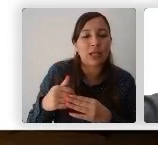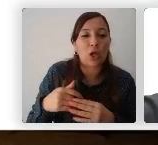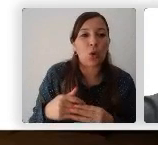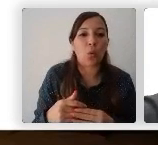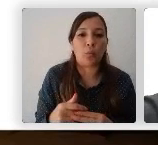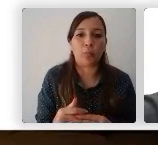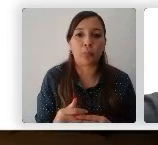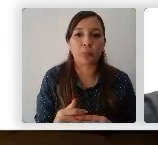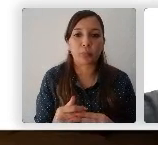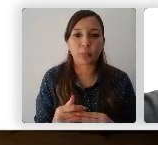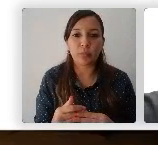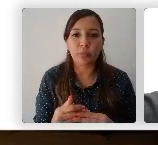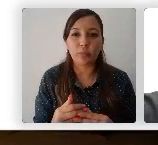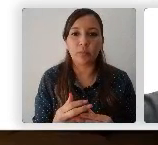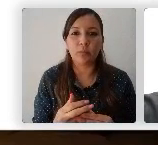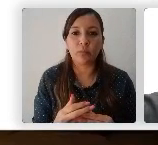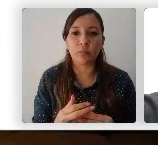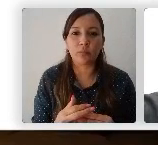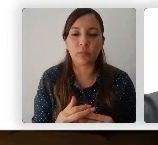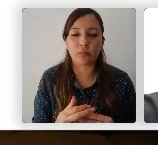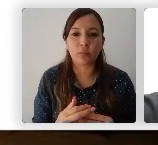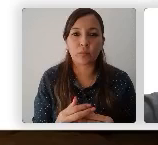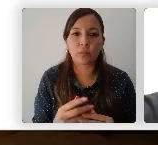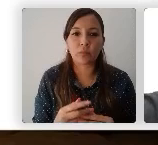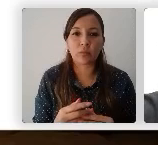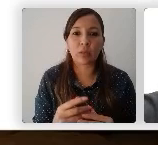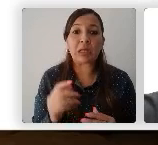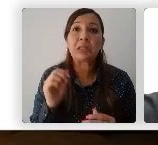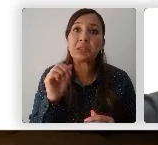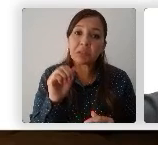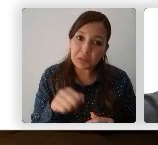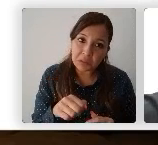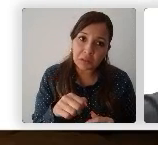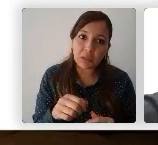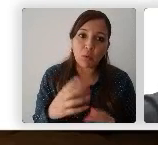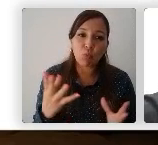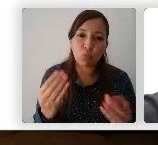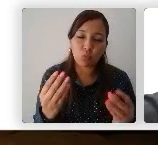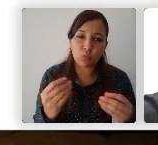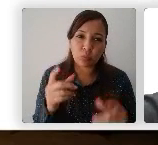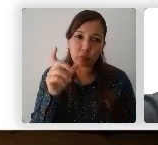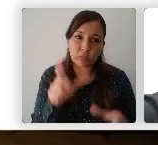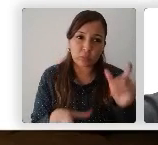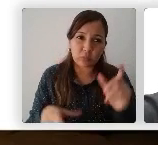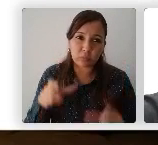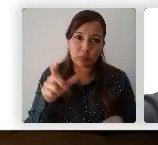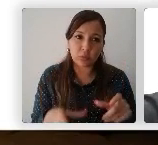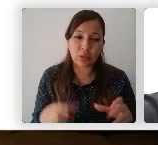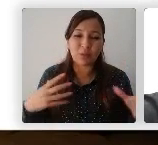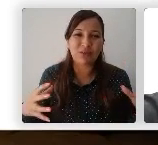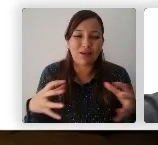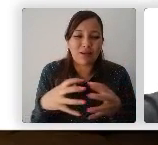¿no? Una normalidad, ¿no? Entonces, sí, muchos de nosotros que hemos estado en este tiempo, en